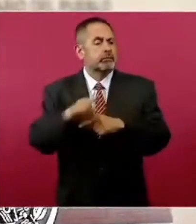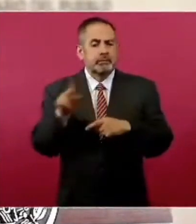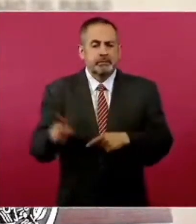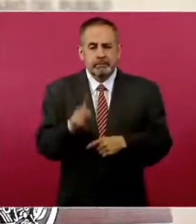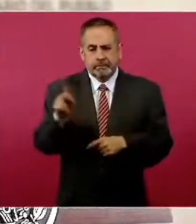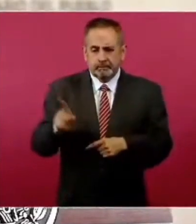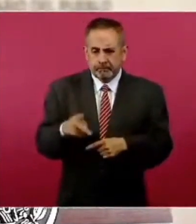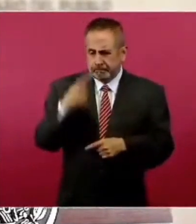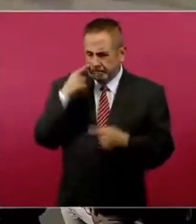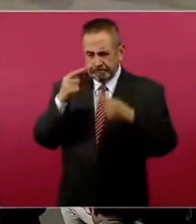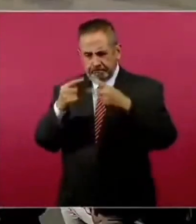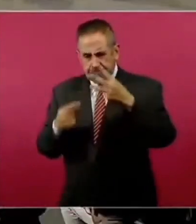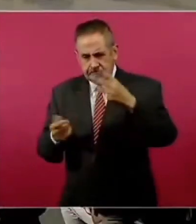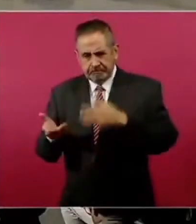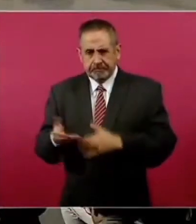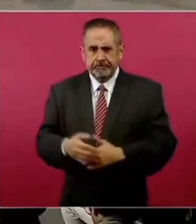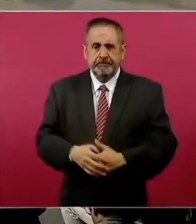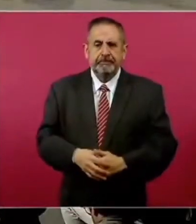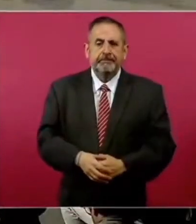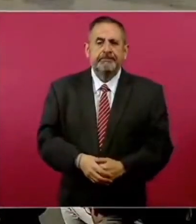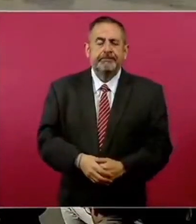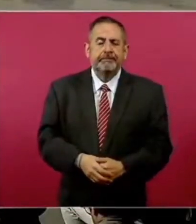Muchas gracias